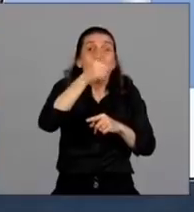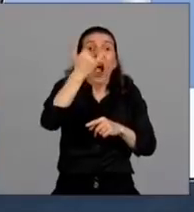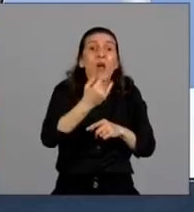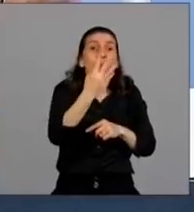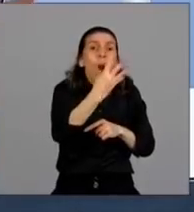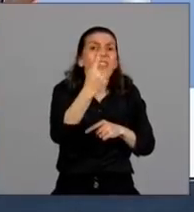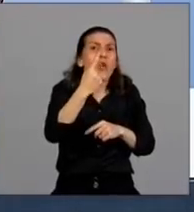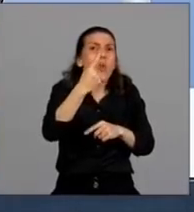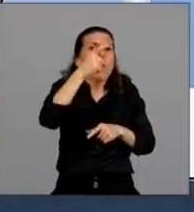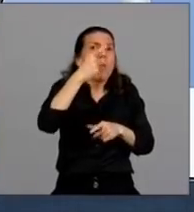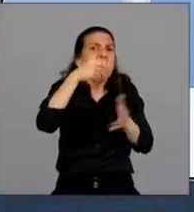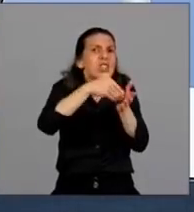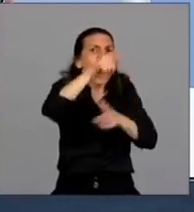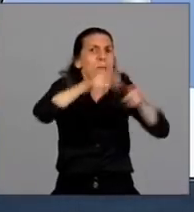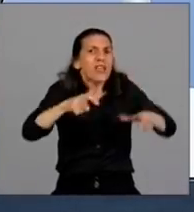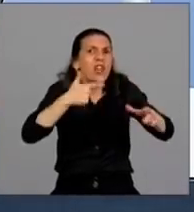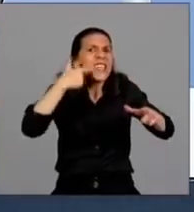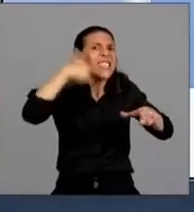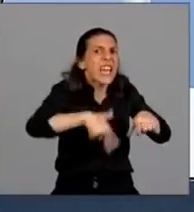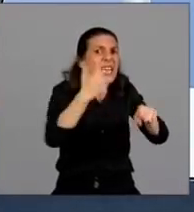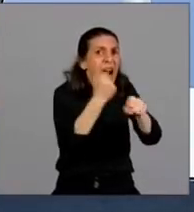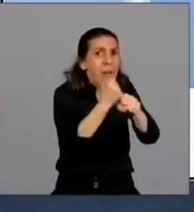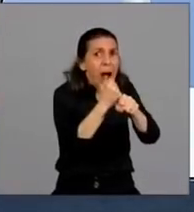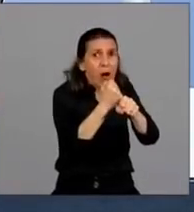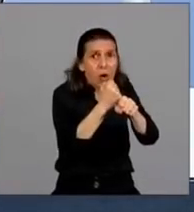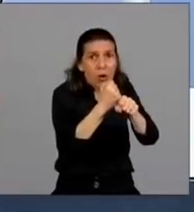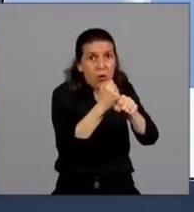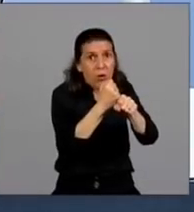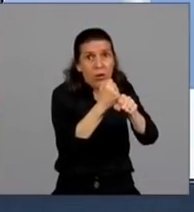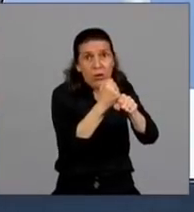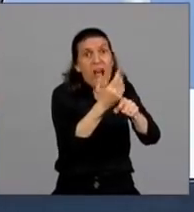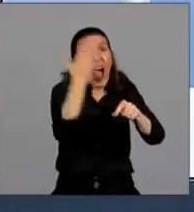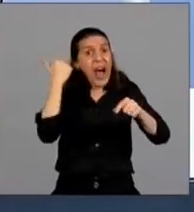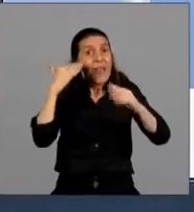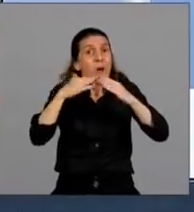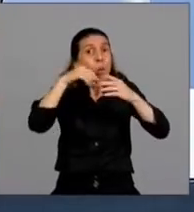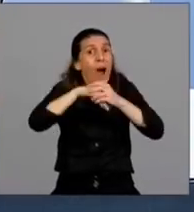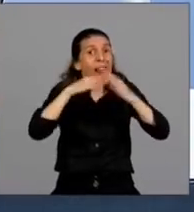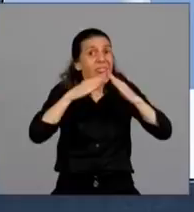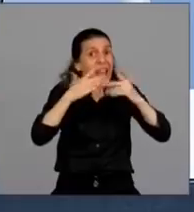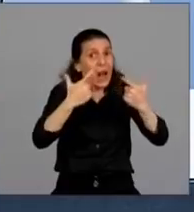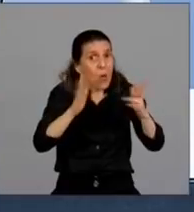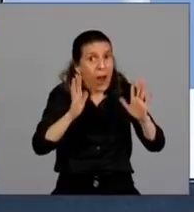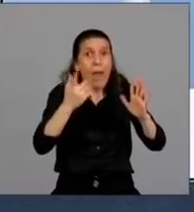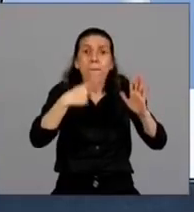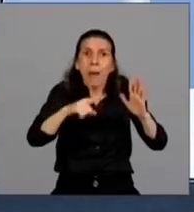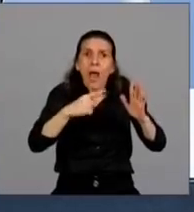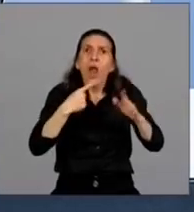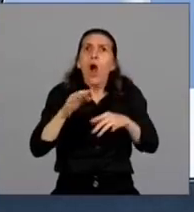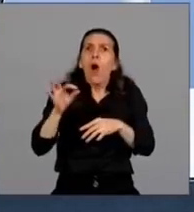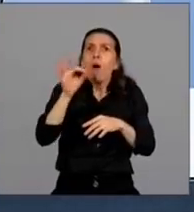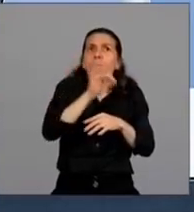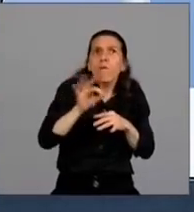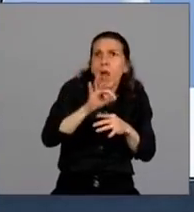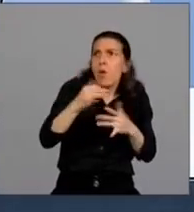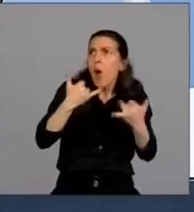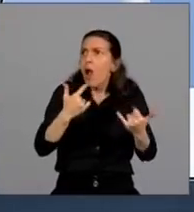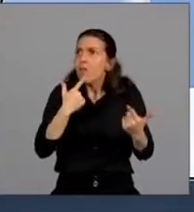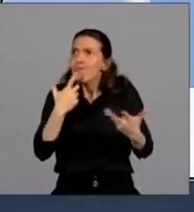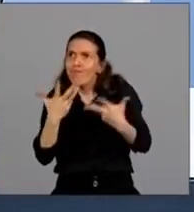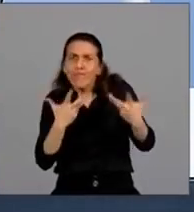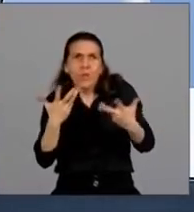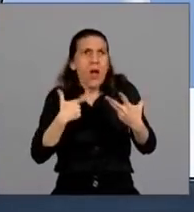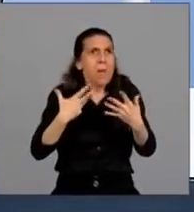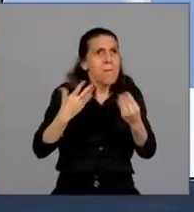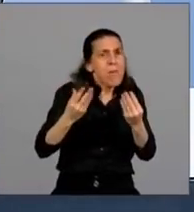y en un momento ni había cuarentena. Pero esto tiene que ver con que el virus ha afectado, genera miedo, genera incertidumbre,